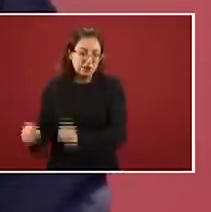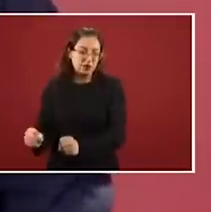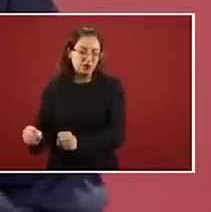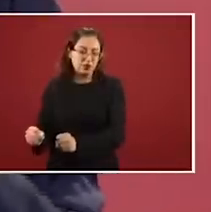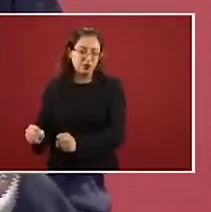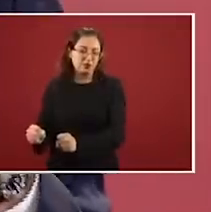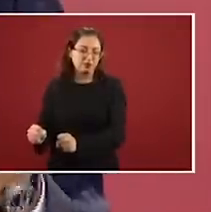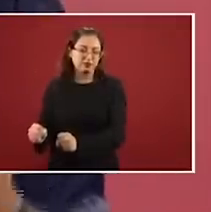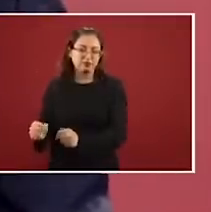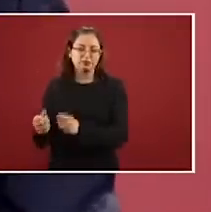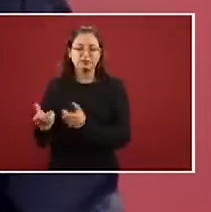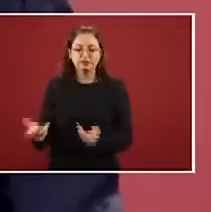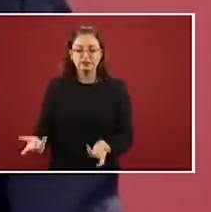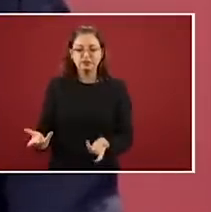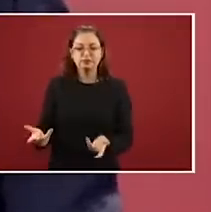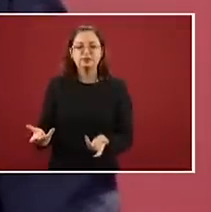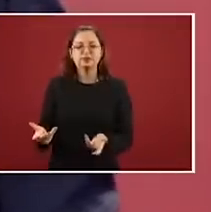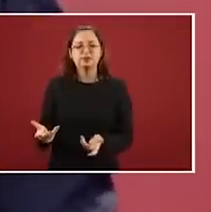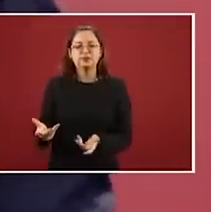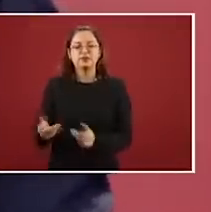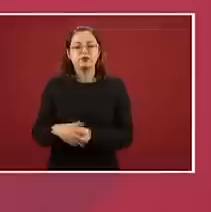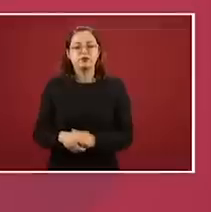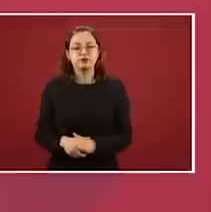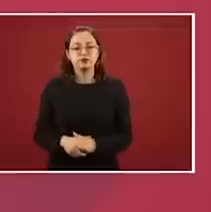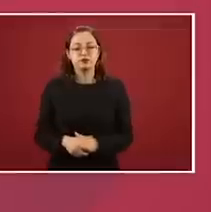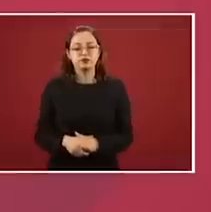y la salud